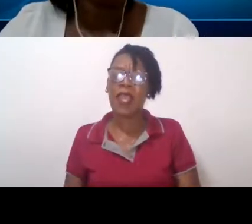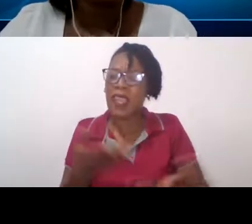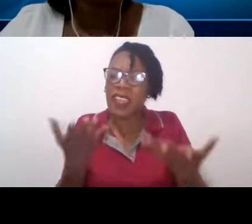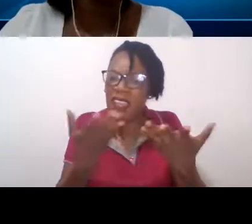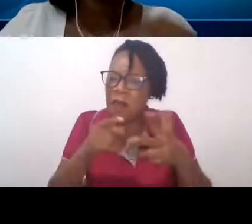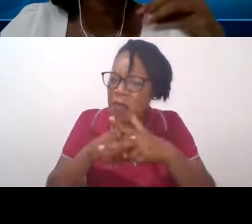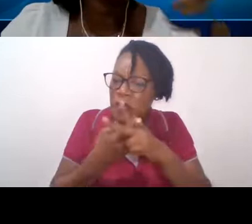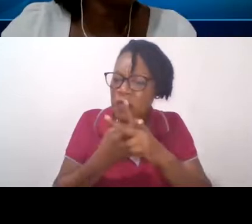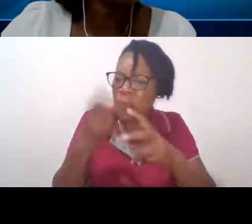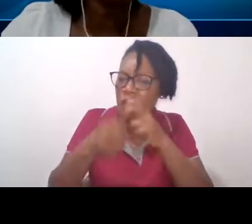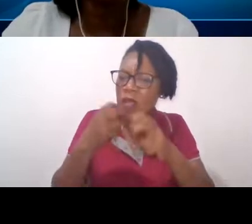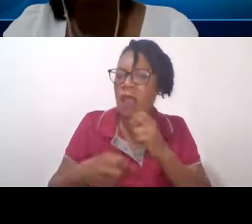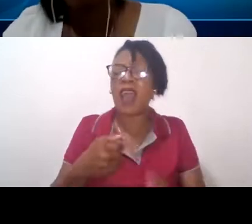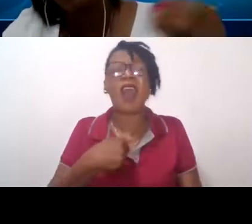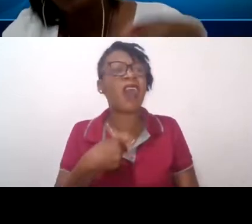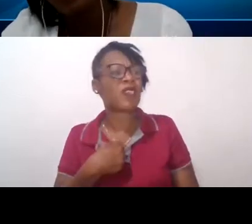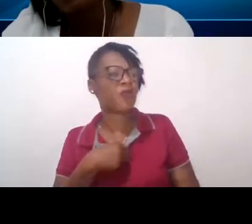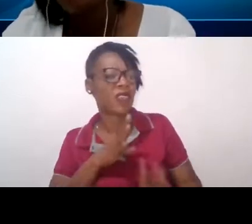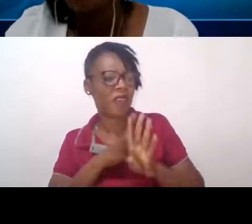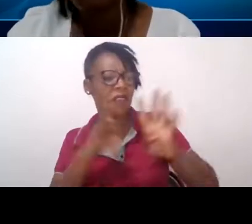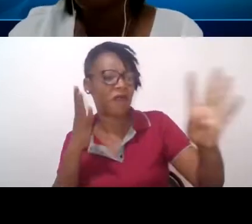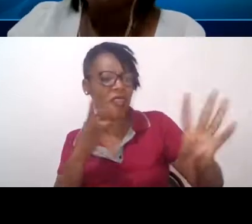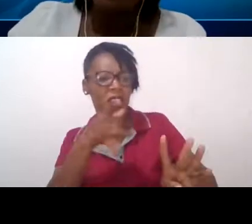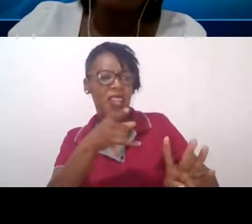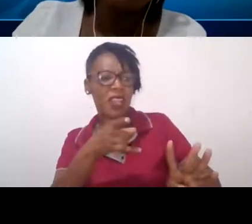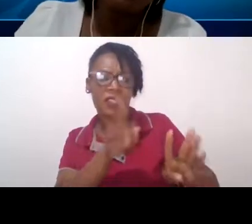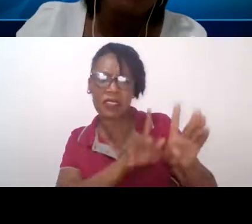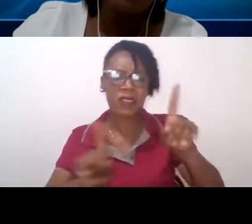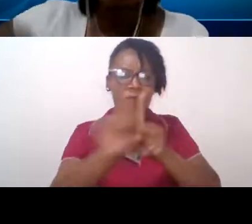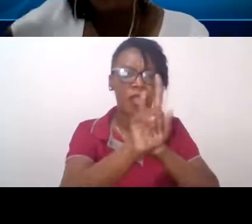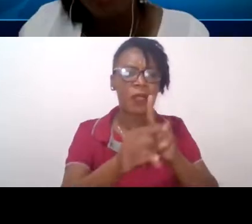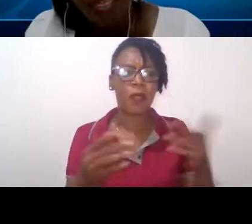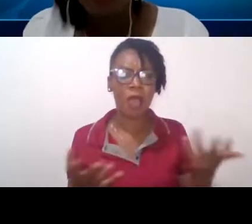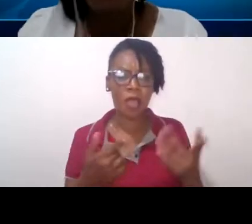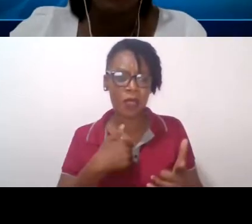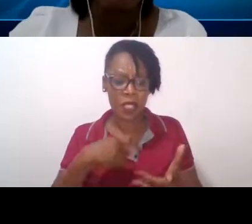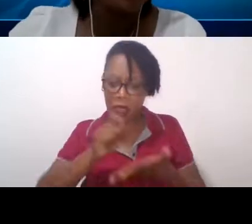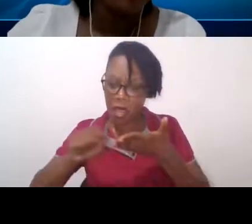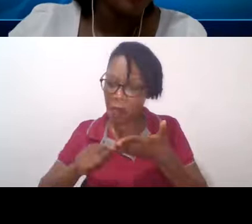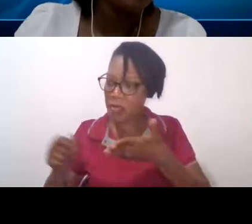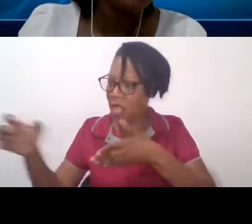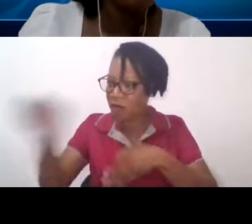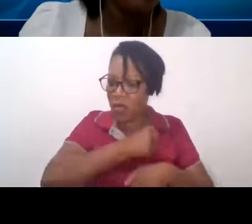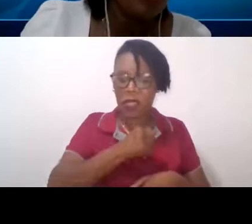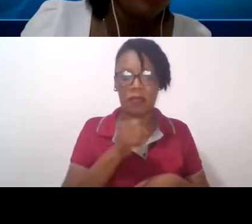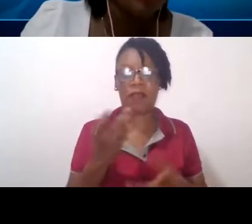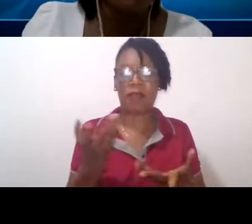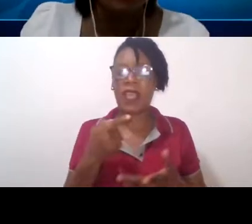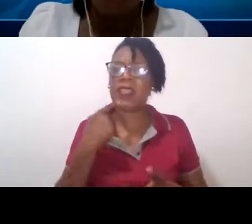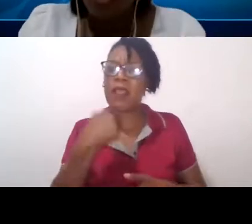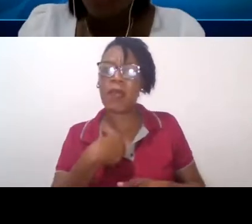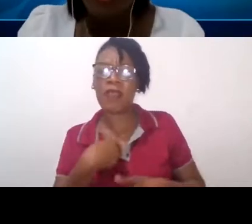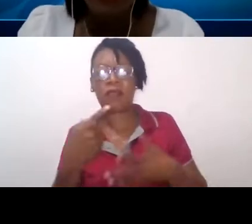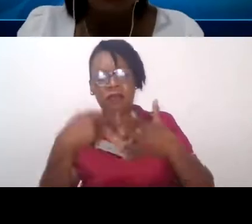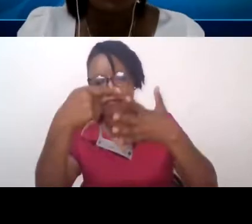conflicto? Ah, es que yo estaba en la fila y él se me adelantó. Es que yo tenía un lápiz y él me quitó el lápiz. Es que él me dijo tal